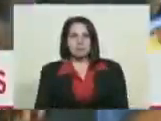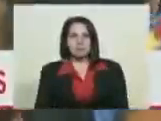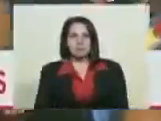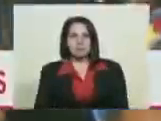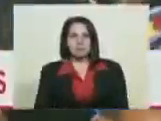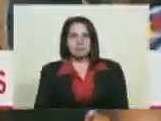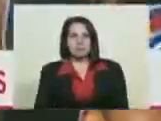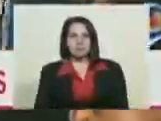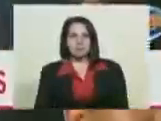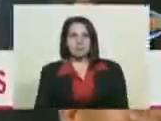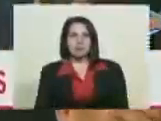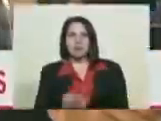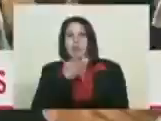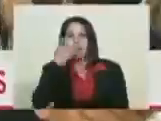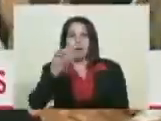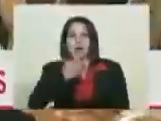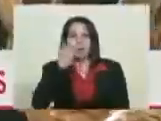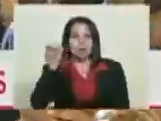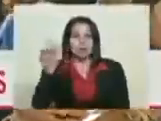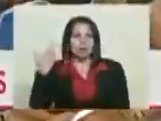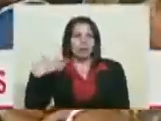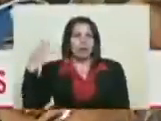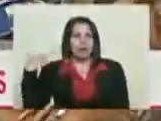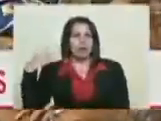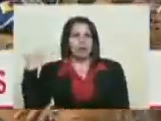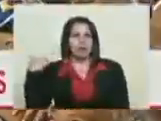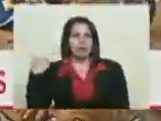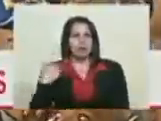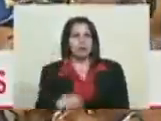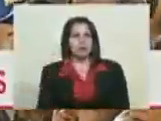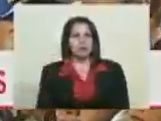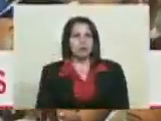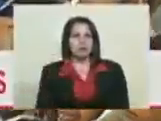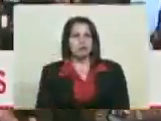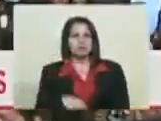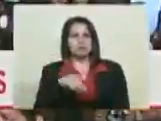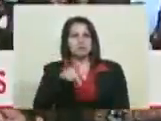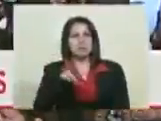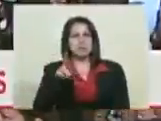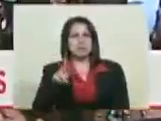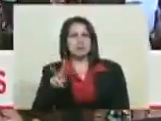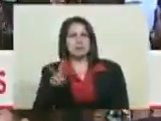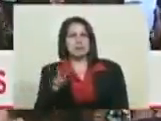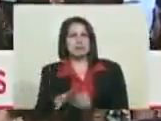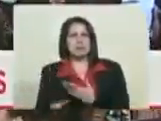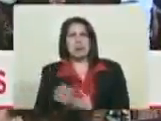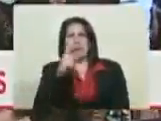Esa era la consigna que gritábamos en Ruptura, en el PRB, en los años 70.